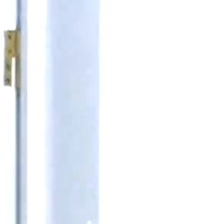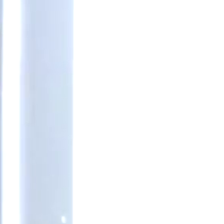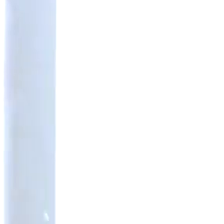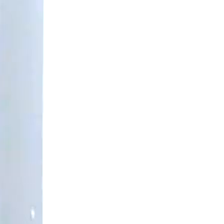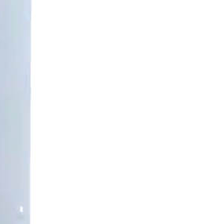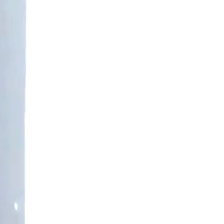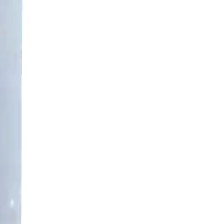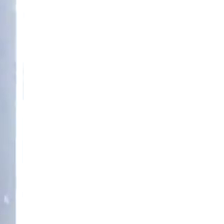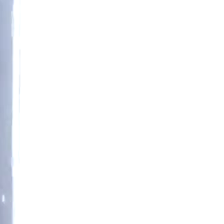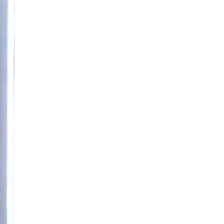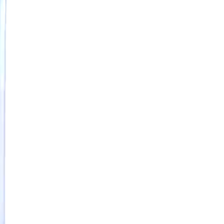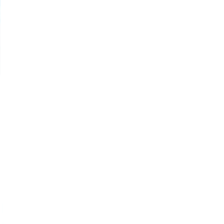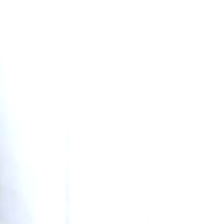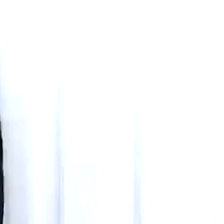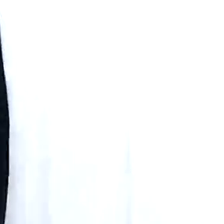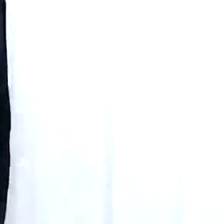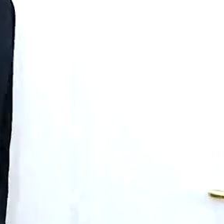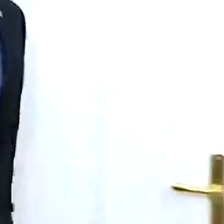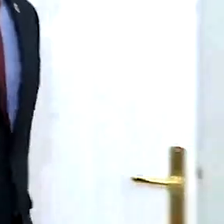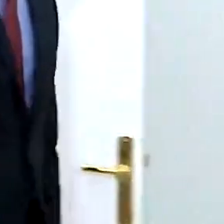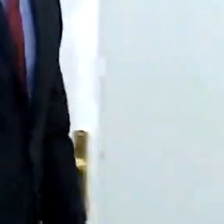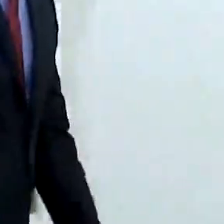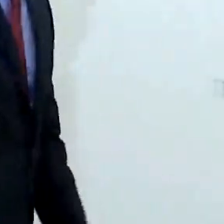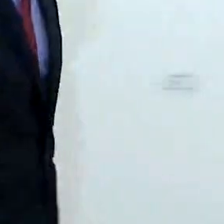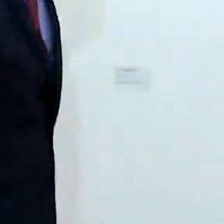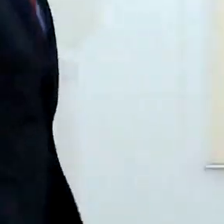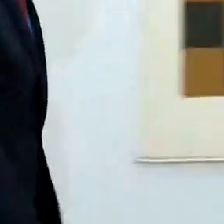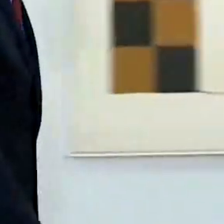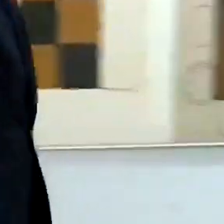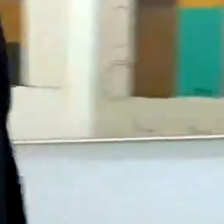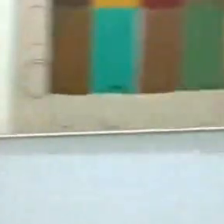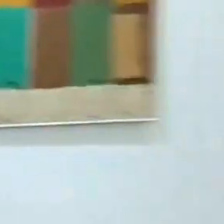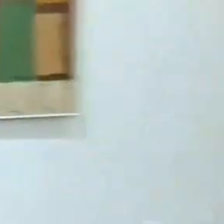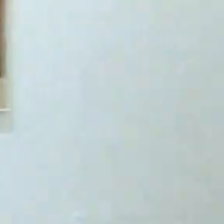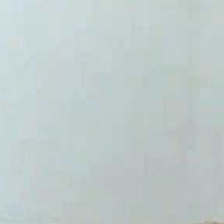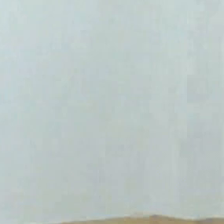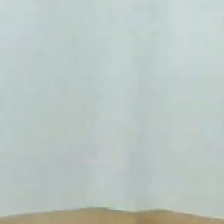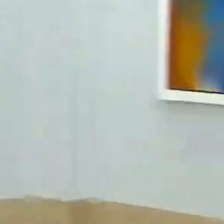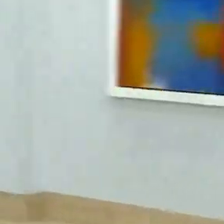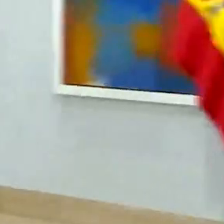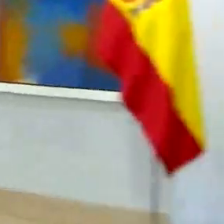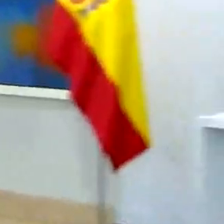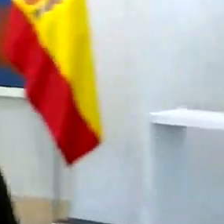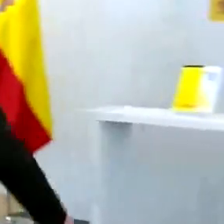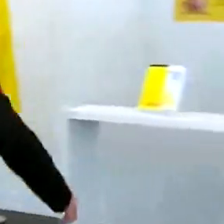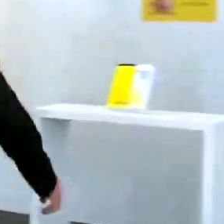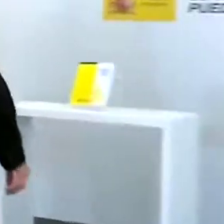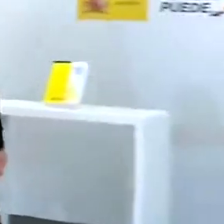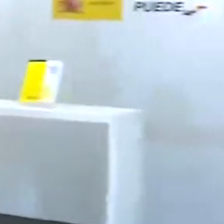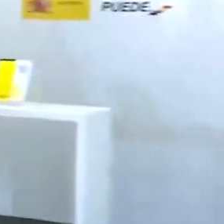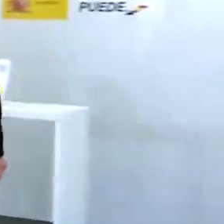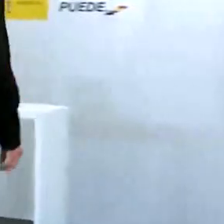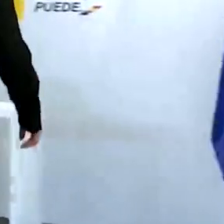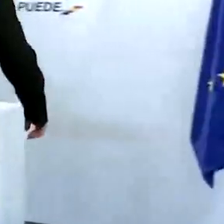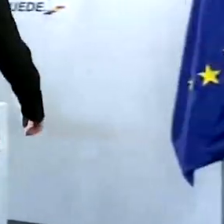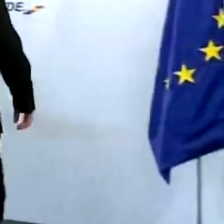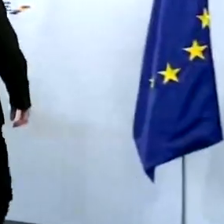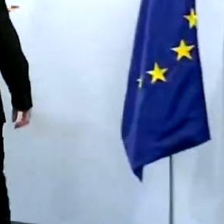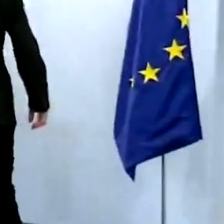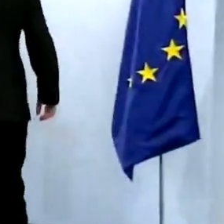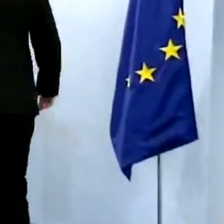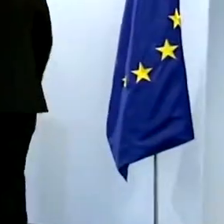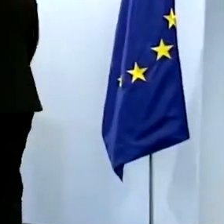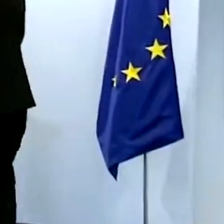el gobierno anuncia el mayor gasto social de la historia en 2021, con un aumento del 10,3% hasta 239.765